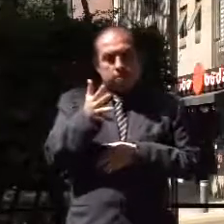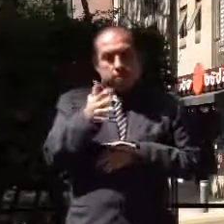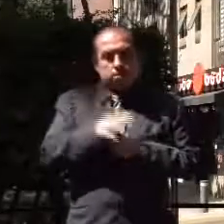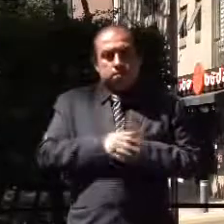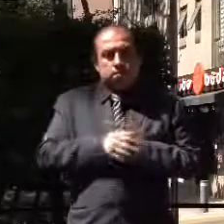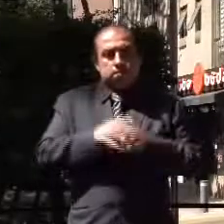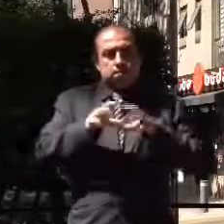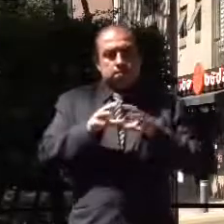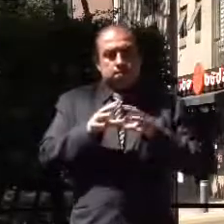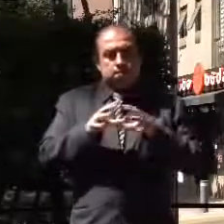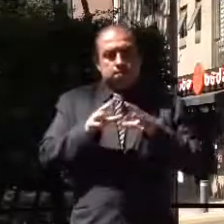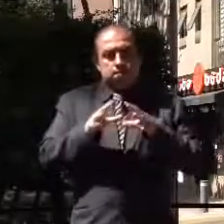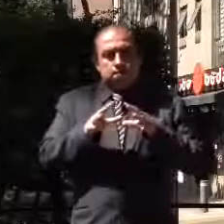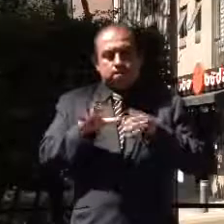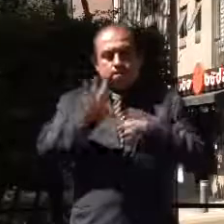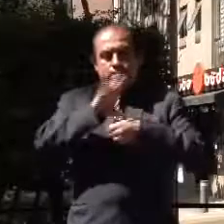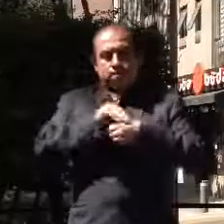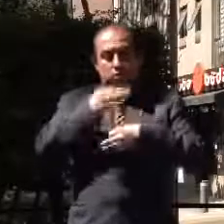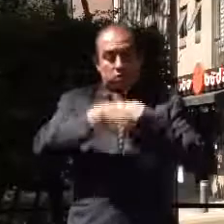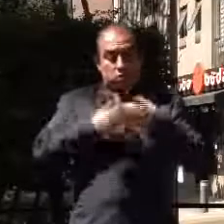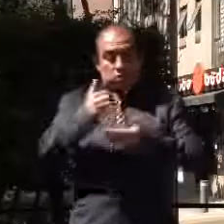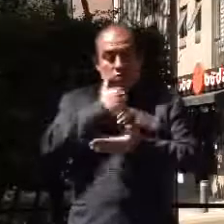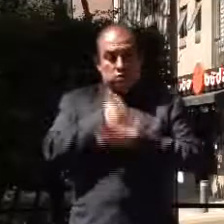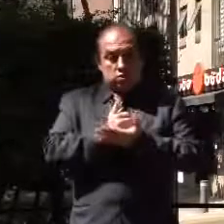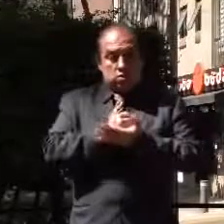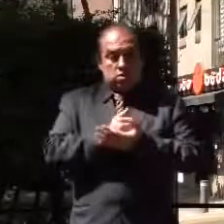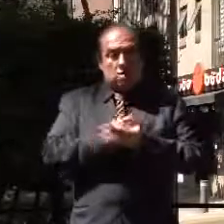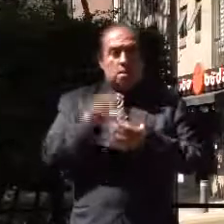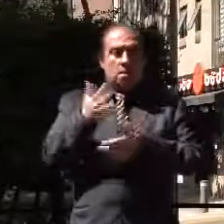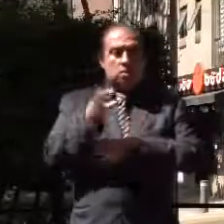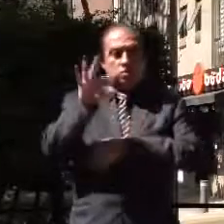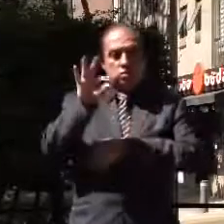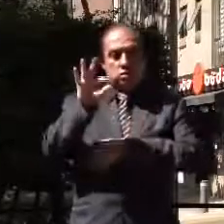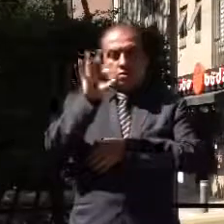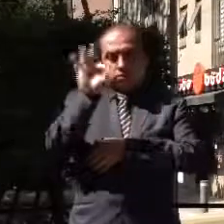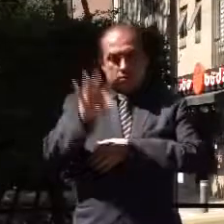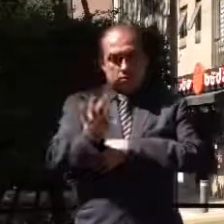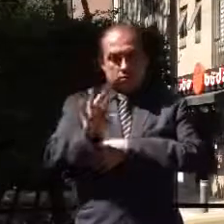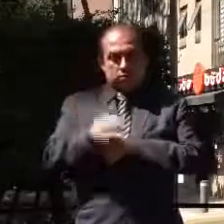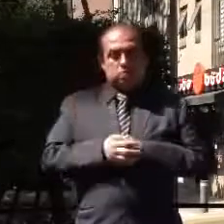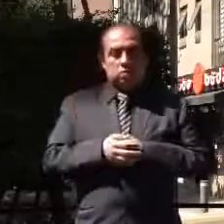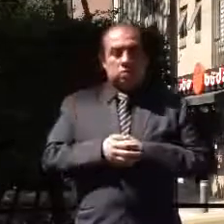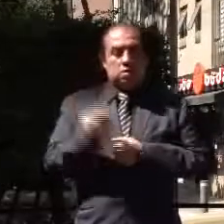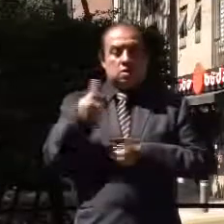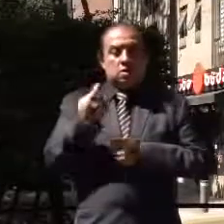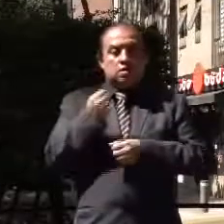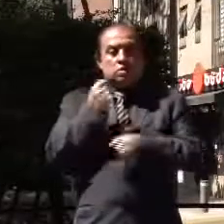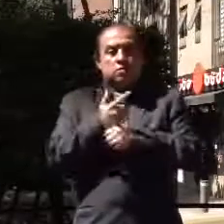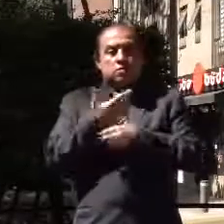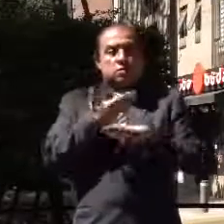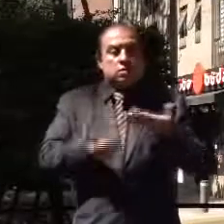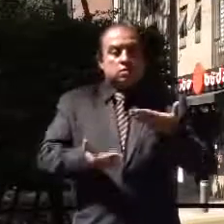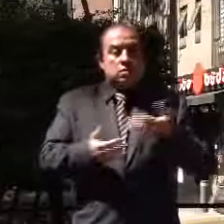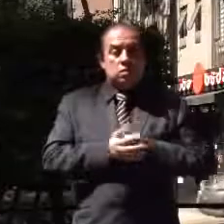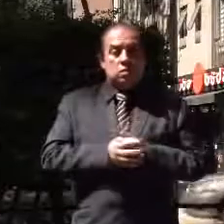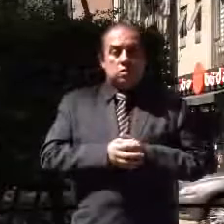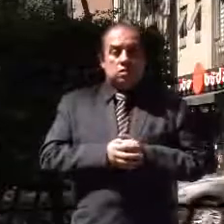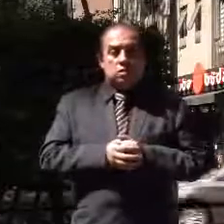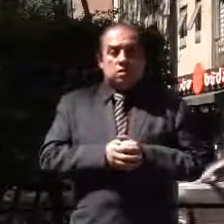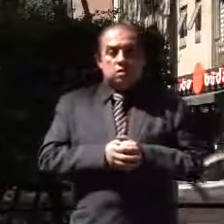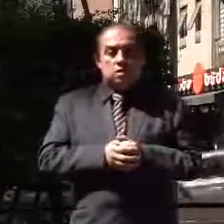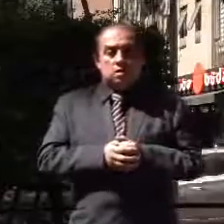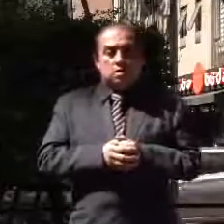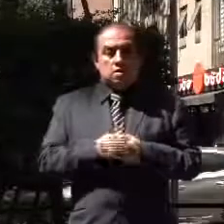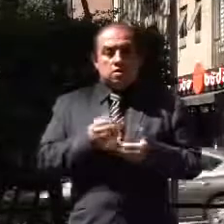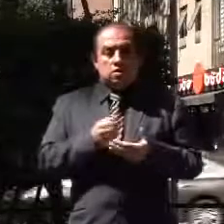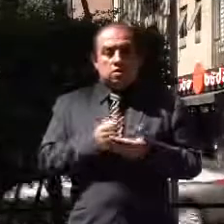global, es decir, de toda la ciudad, era un 40%. ¿Qué hemos encontrado ahora? Hemos encontrado